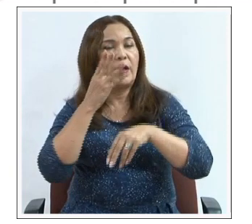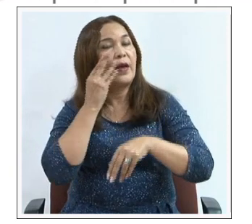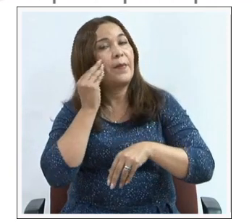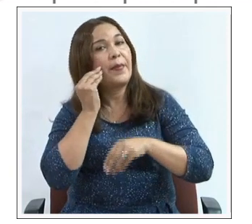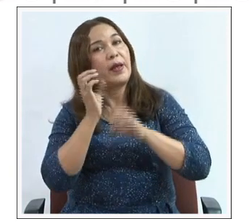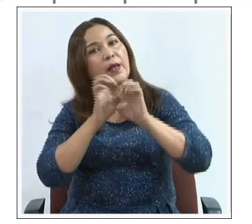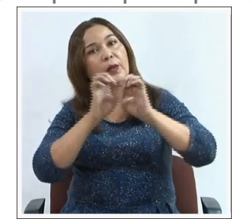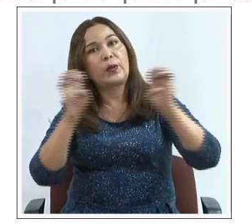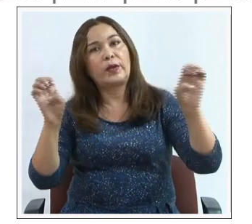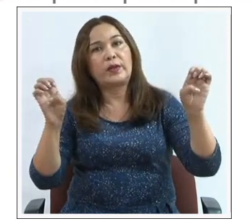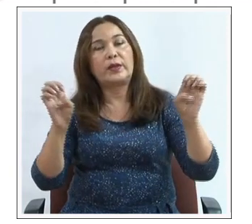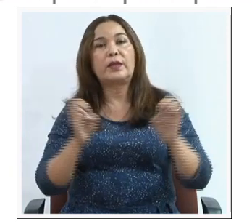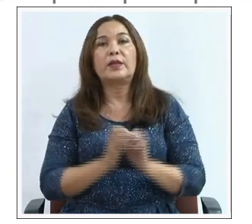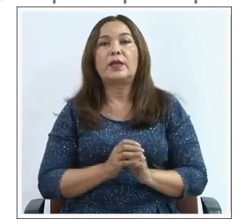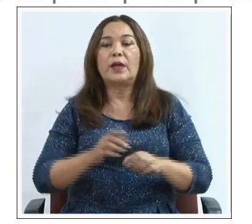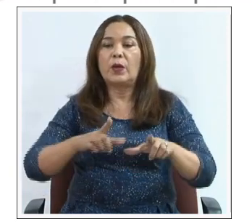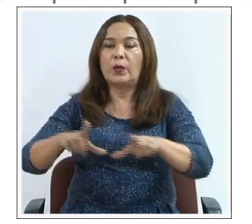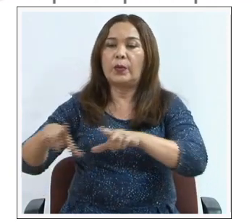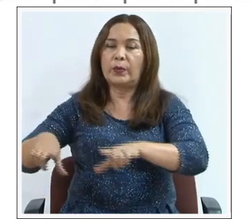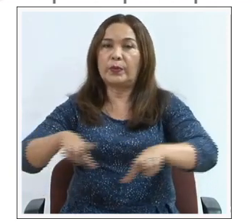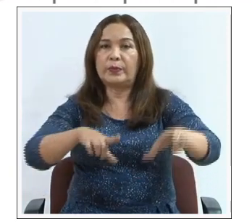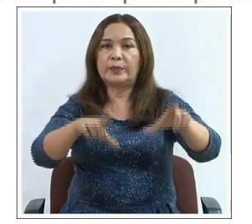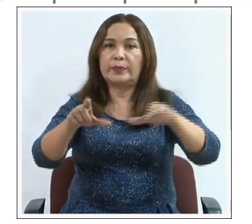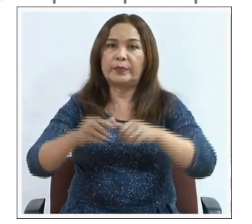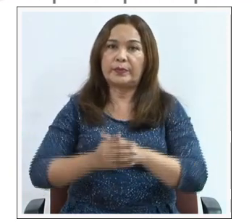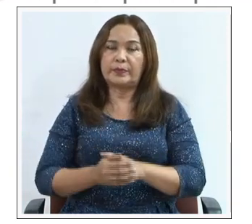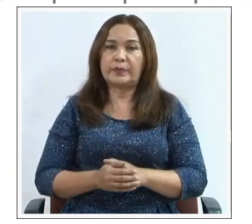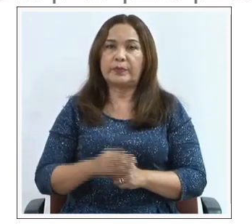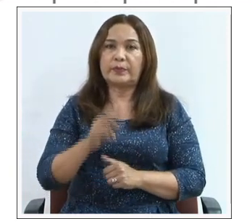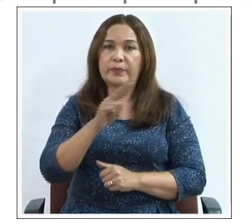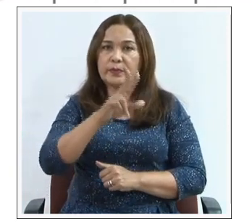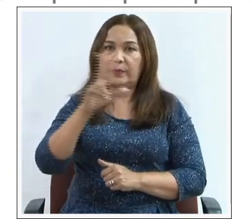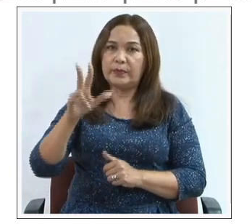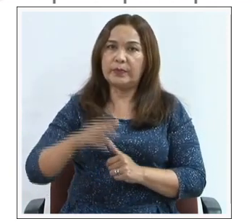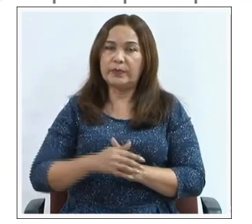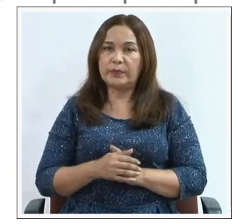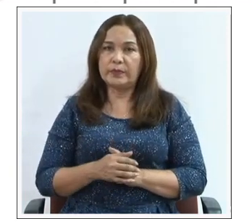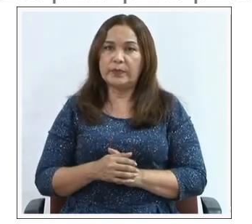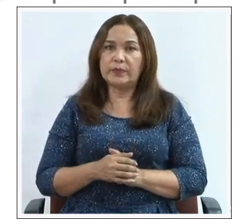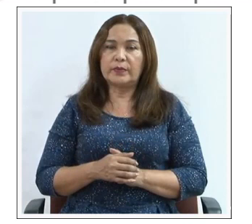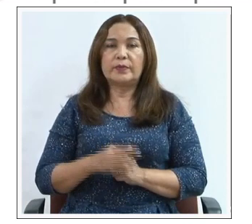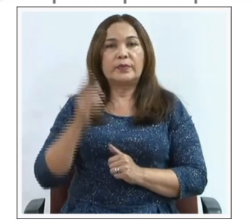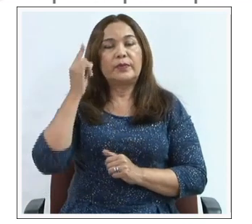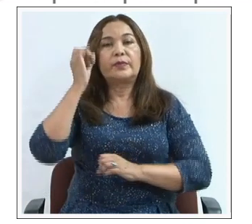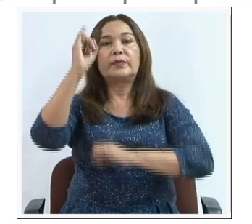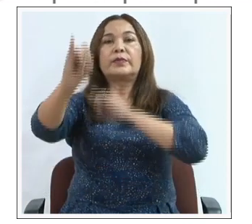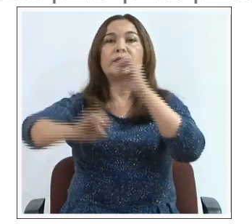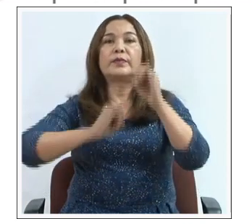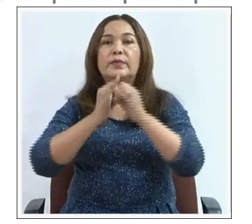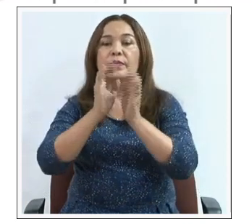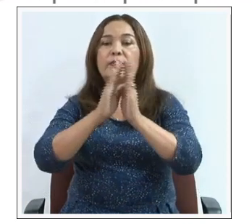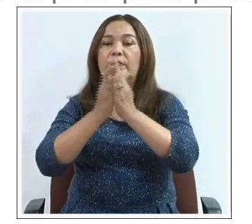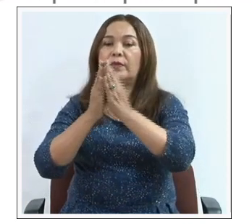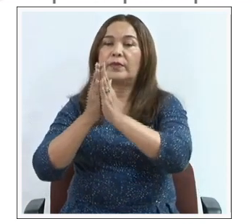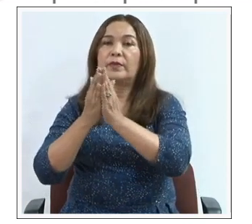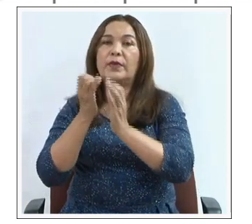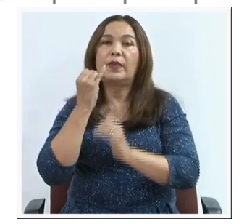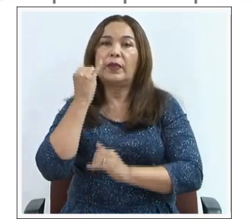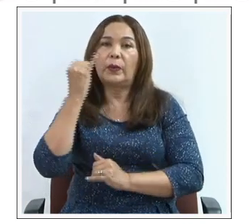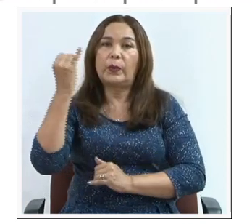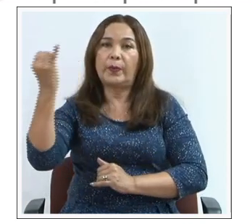educativas en lugaritz hadas día 23 día internacional del libro y el